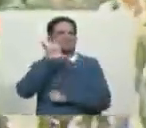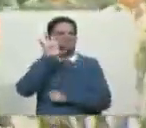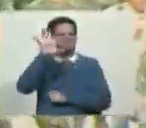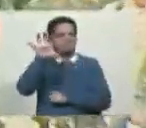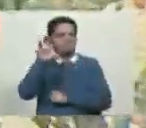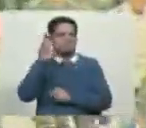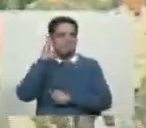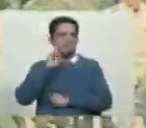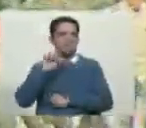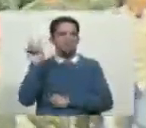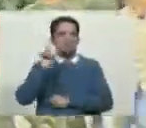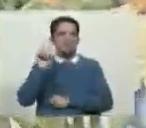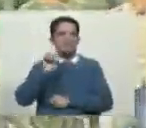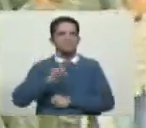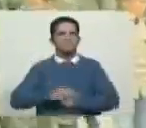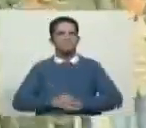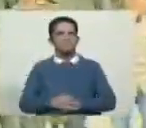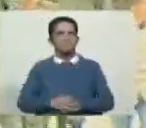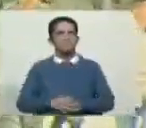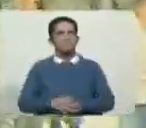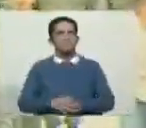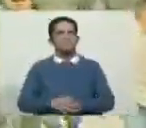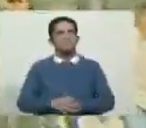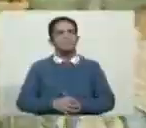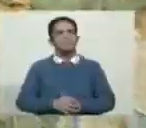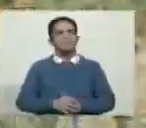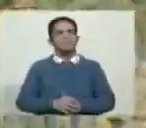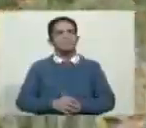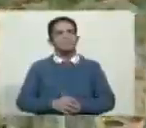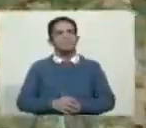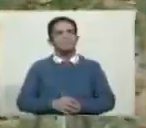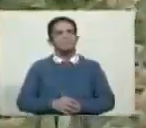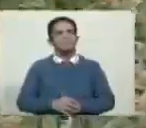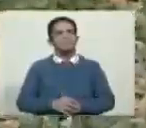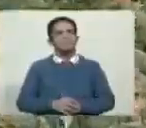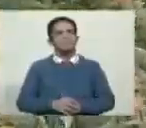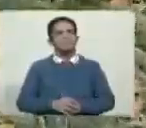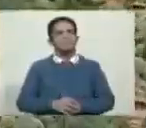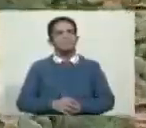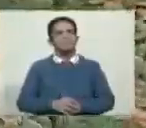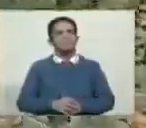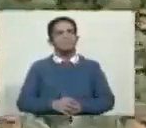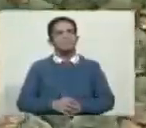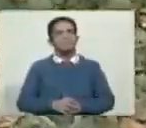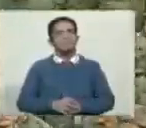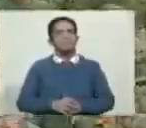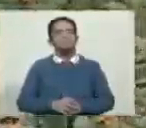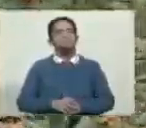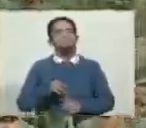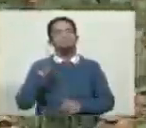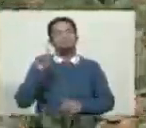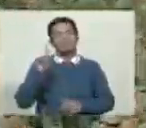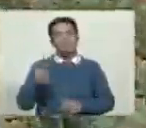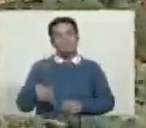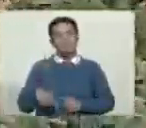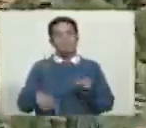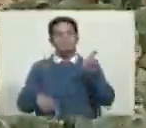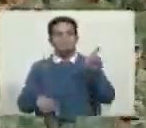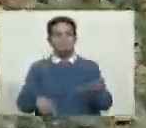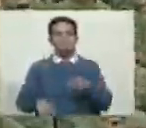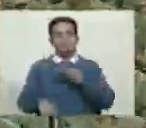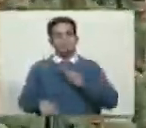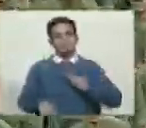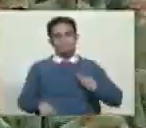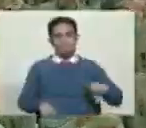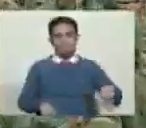Bolivariana de Venezuela. Ha dicho igualmente el comandante en jefe de la Fuerza Armada Nacional Bolivariana: como